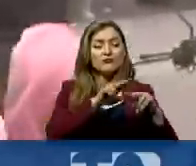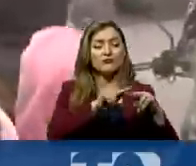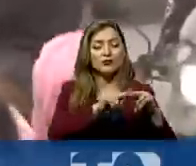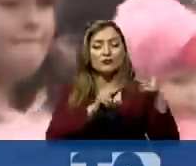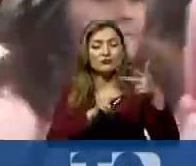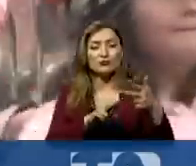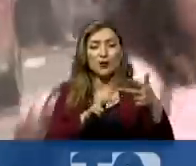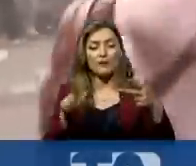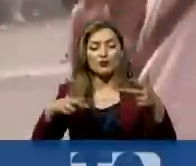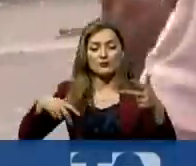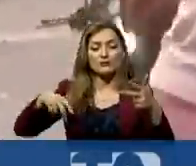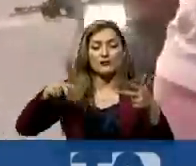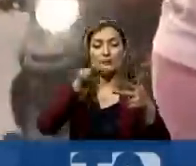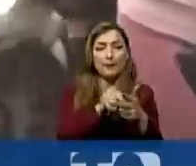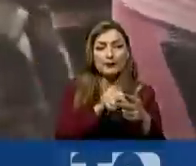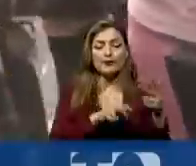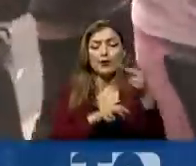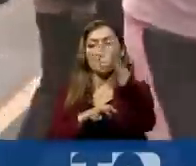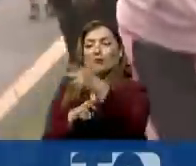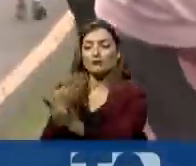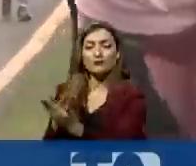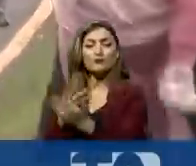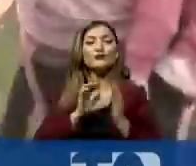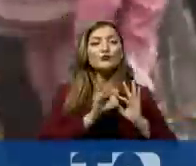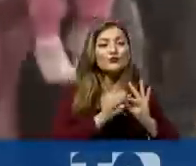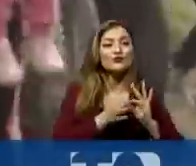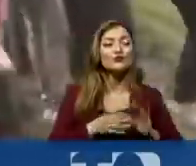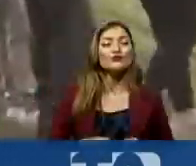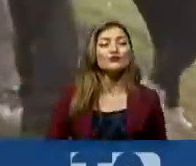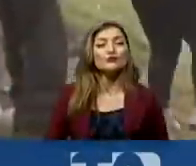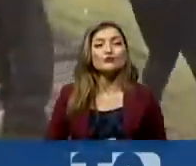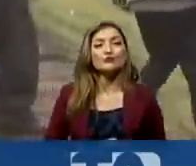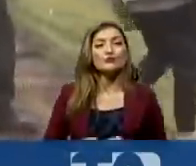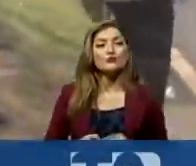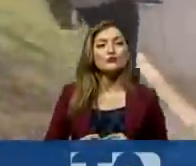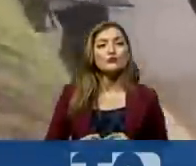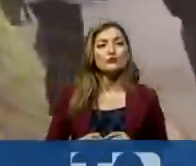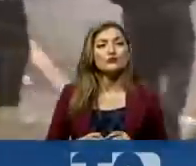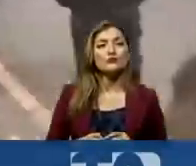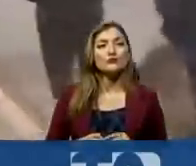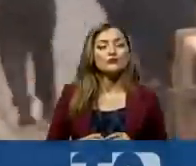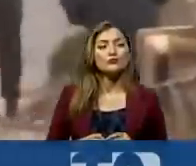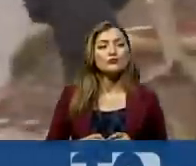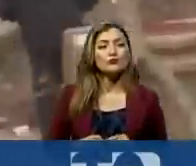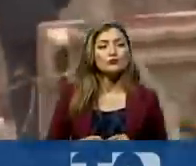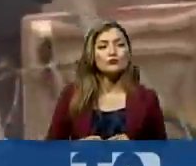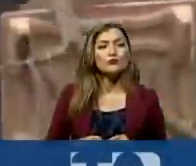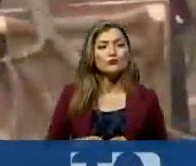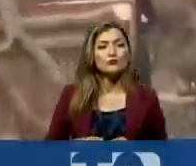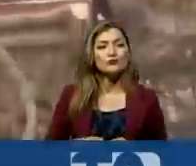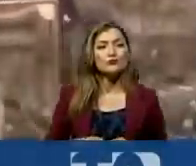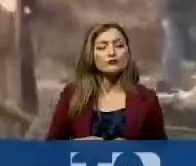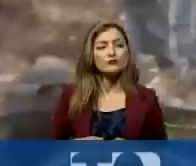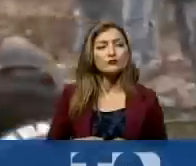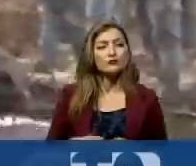desde este punto donde nosotros encontramos hasta donde ya está operando con total normalidad el transporte